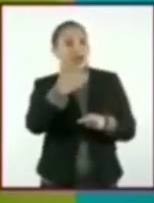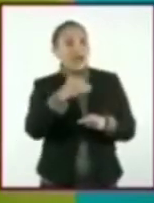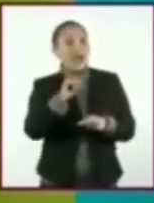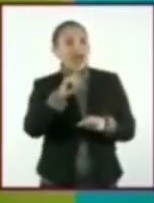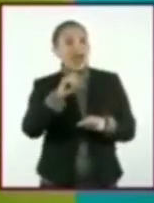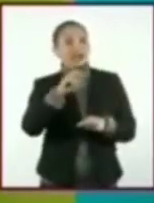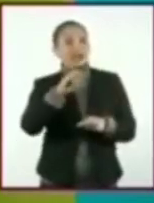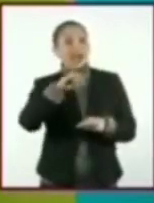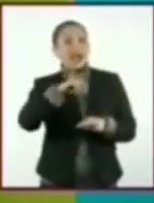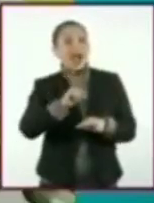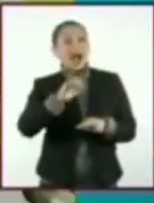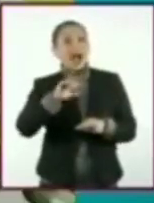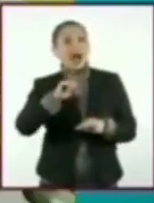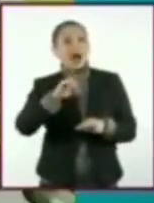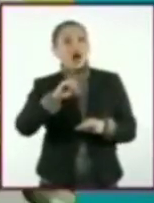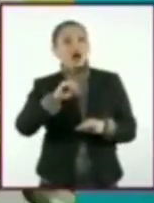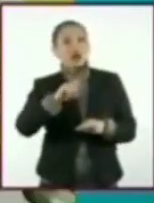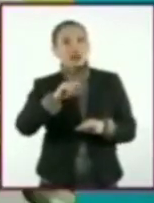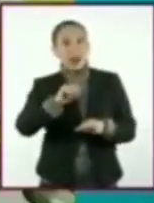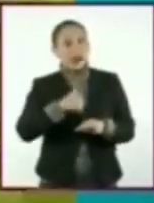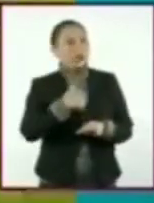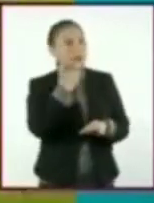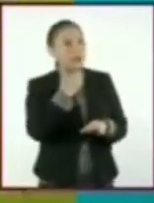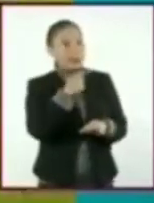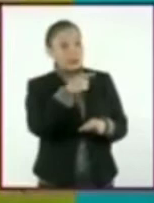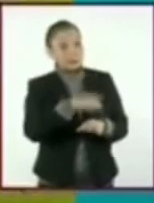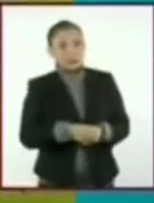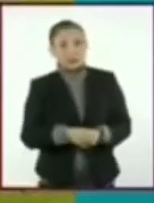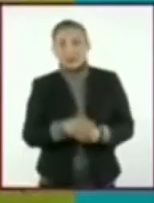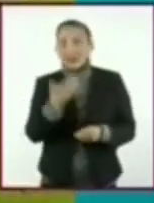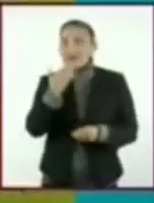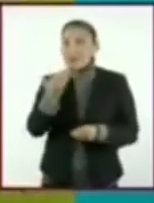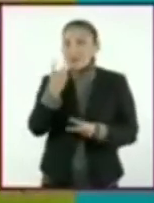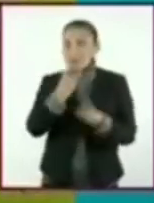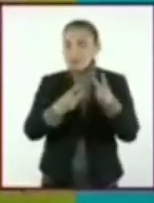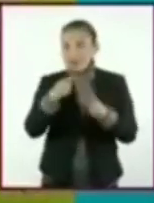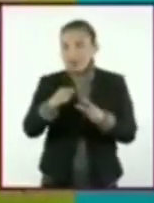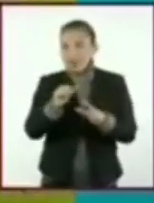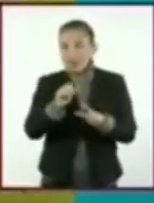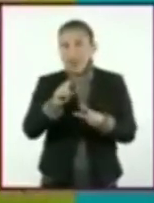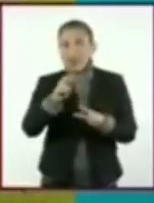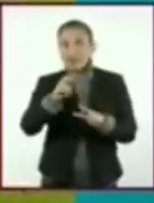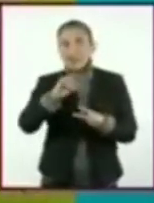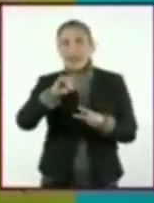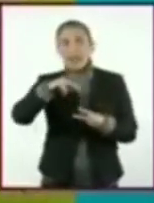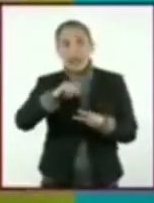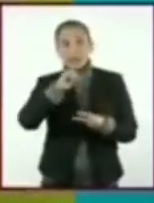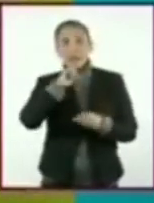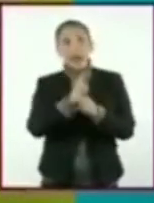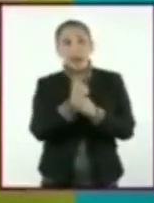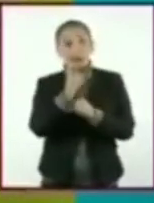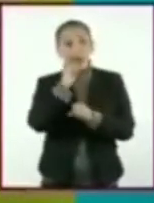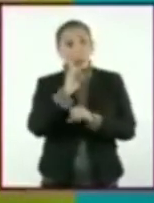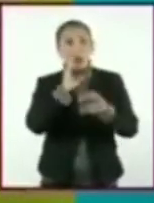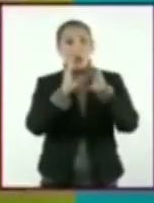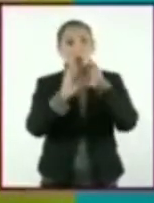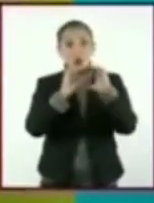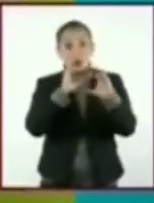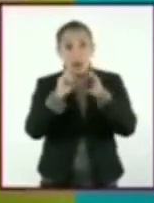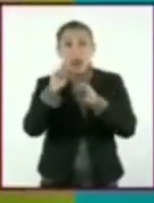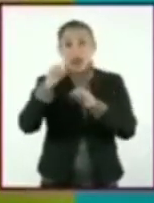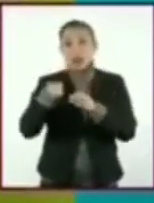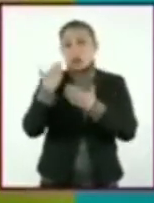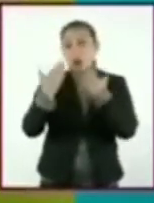Adriana Acosta. ¿Cómo estás, Adriana? Muy bien, ¿y tú? Qué bueno que estás con nosotros, Adriana. Adriana también es licenciada en comunicaciones